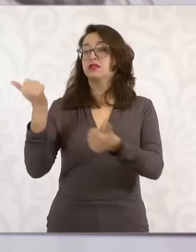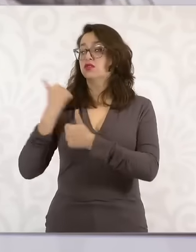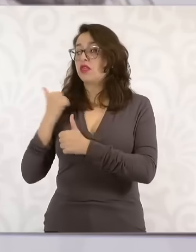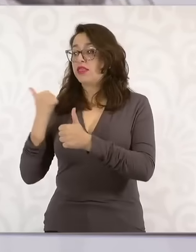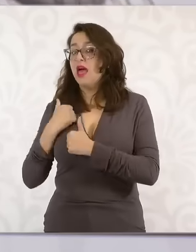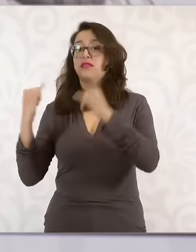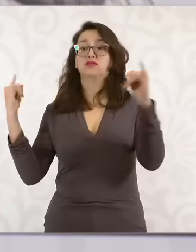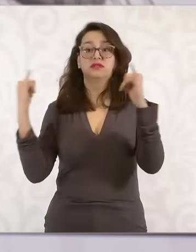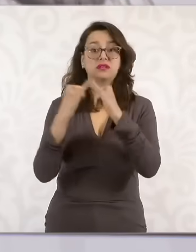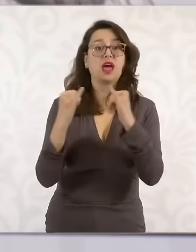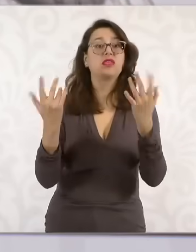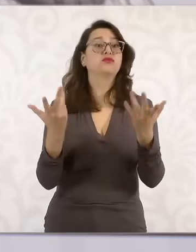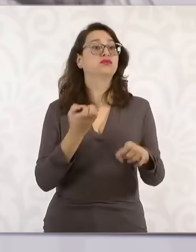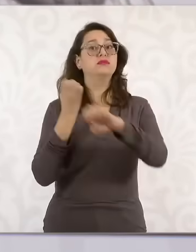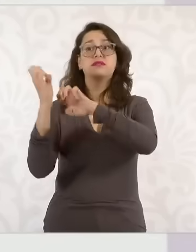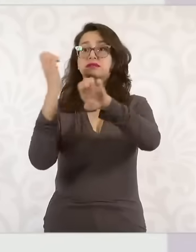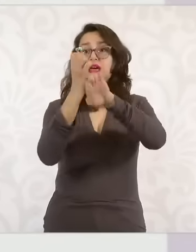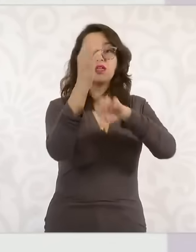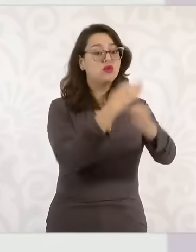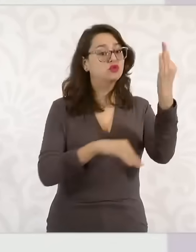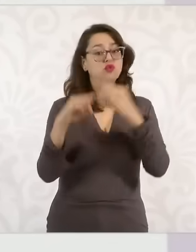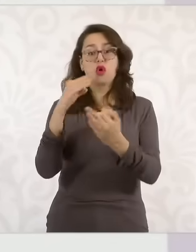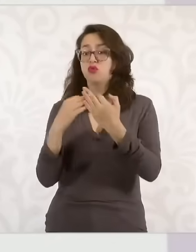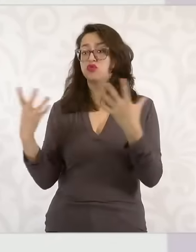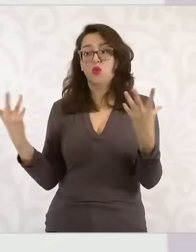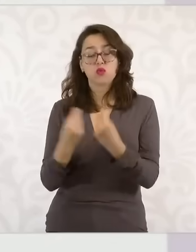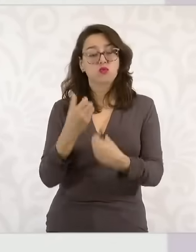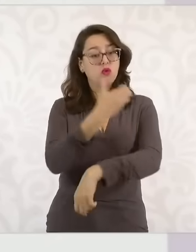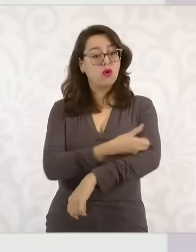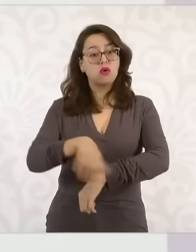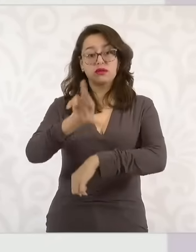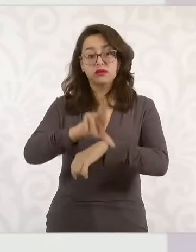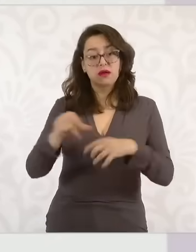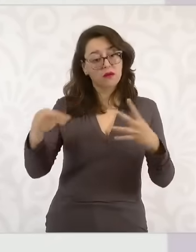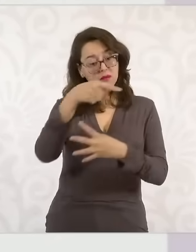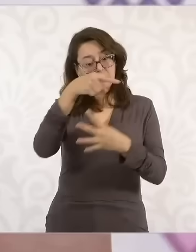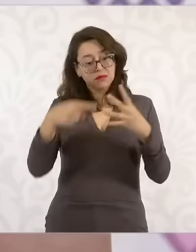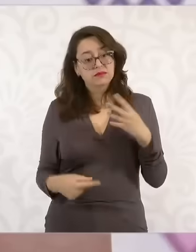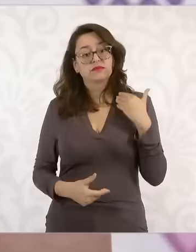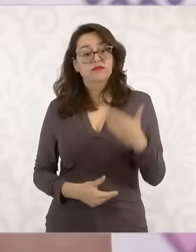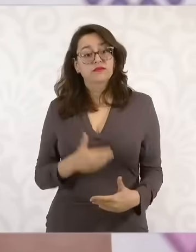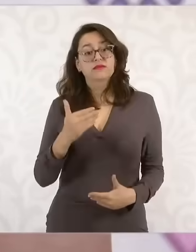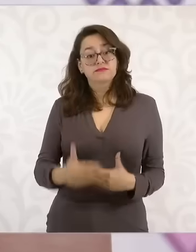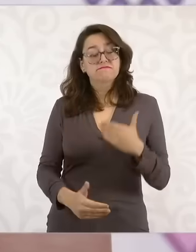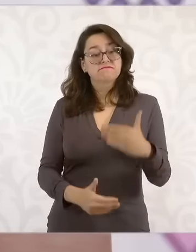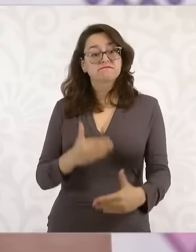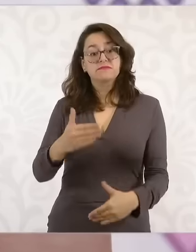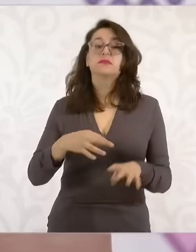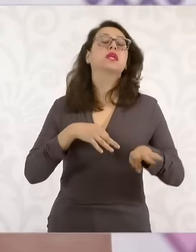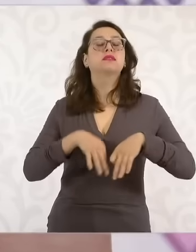federales y también con los estados de la República y con los municipios. Entonces, y vamos dando resultados